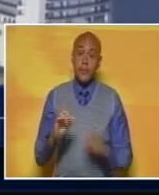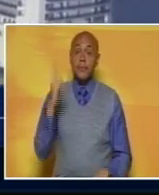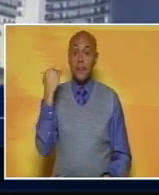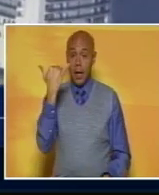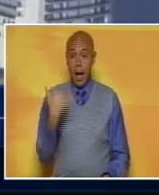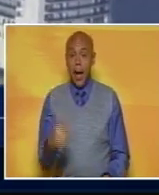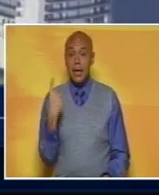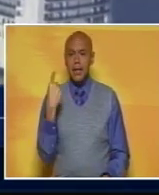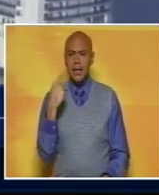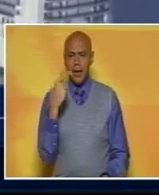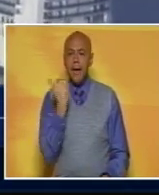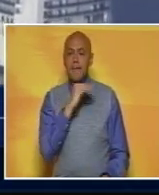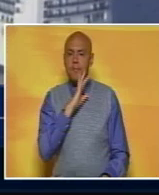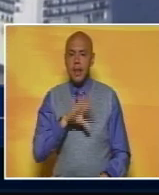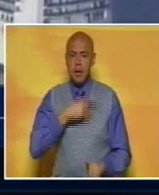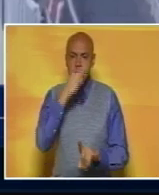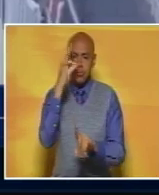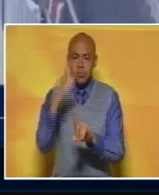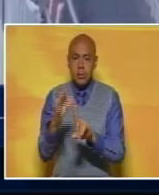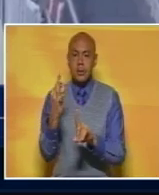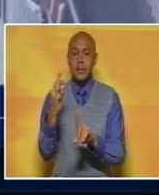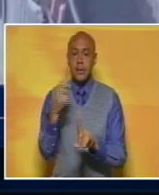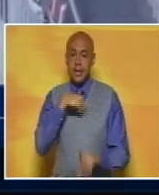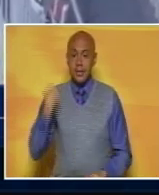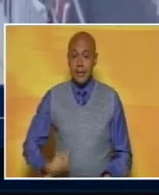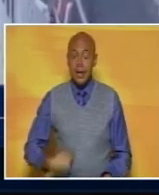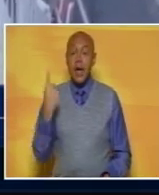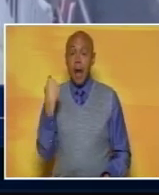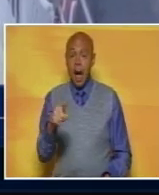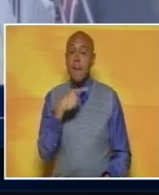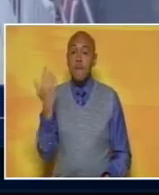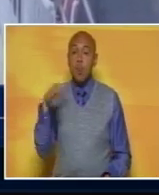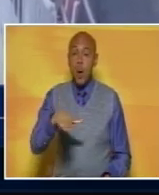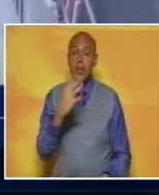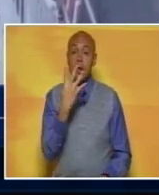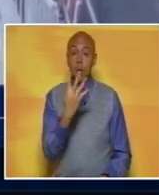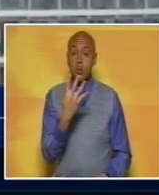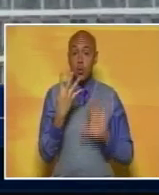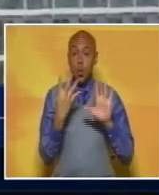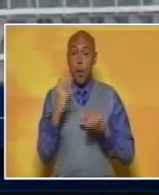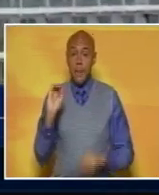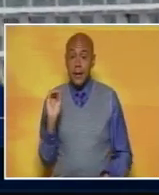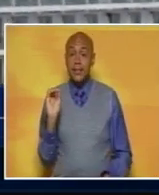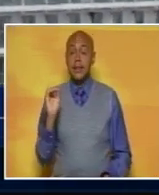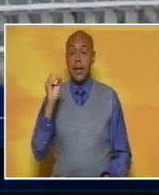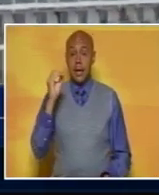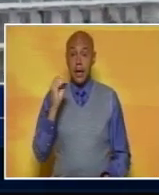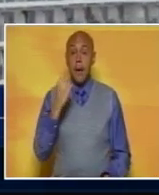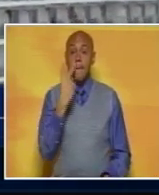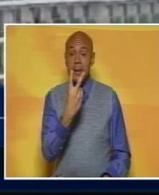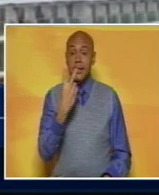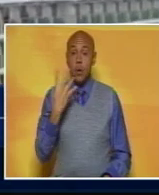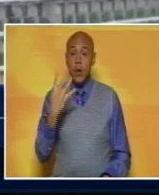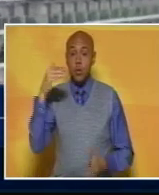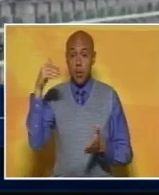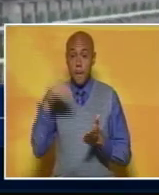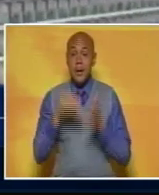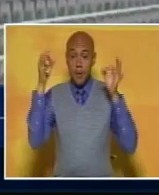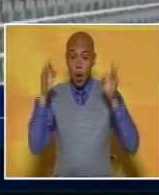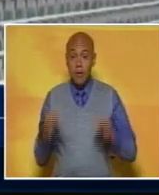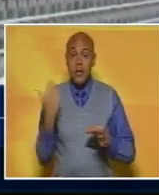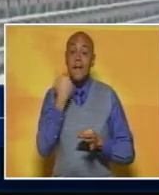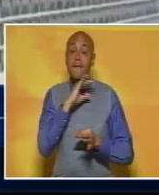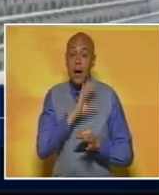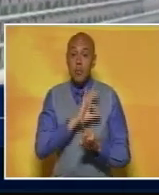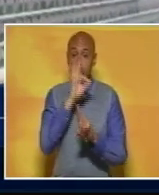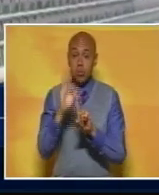momento, la llamada neumonía de Wuhan ha causado la muerte de 490 de los 24.000 contagiados en China, mientras